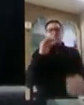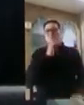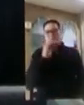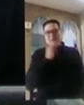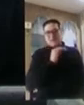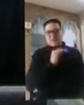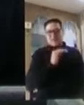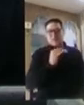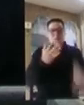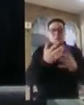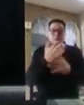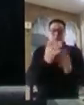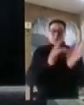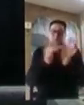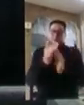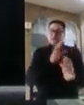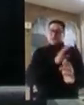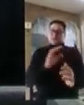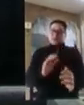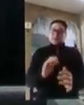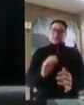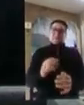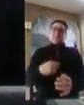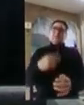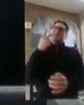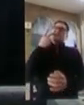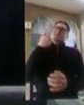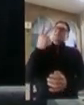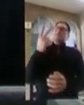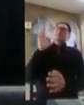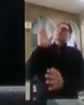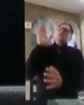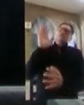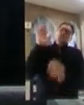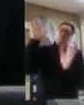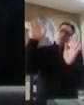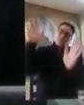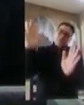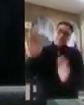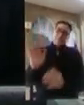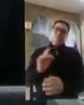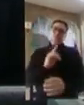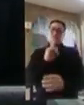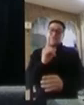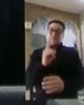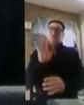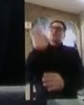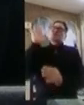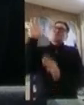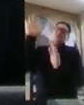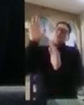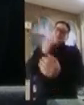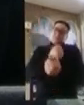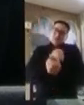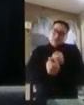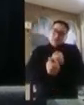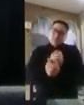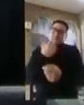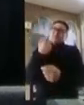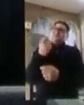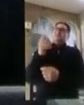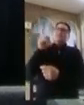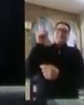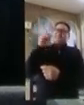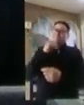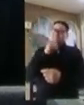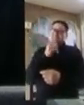podemos ver la veracidad del Padre, la verdad del Padre, porque en Él no hay mentira, solo